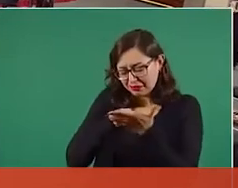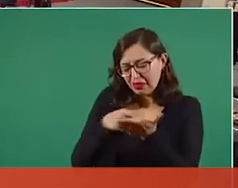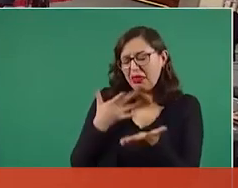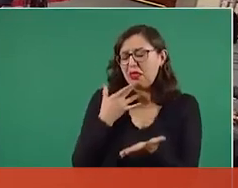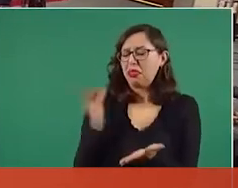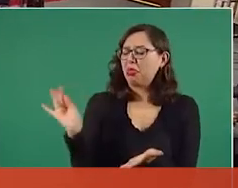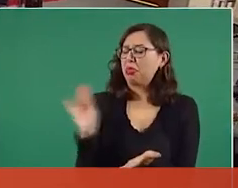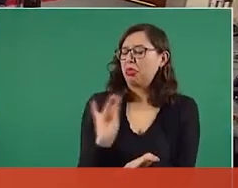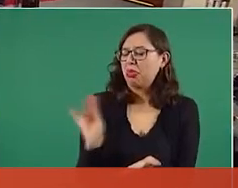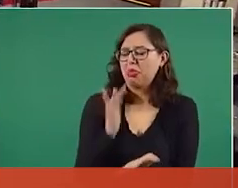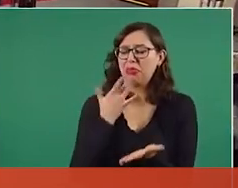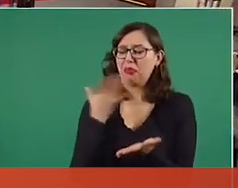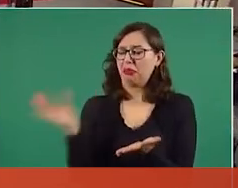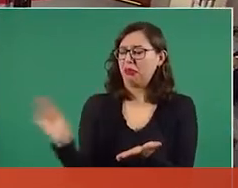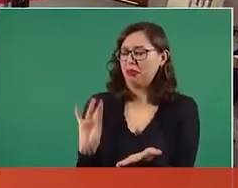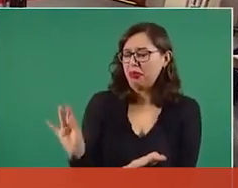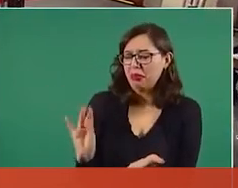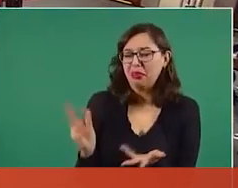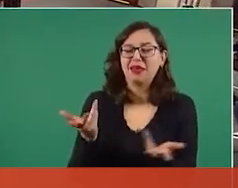en